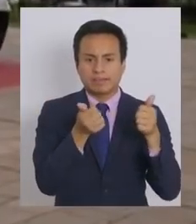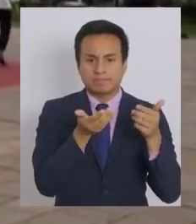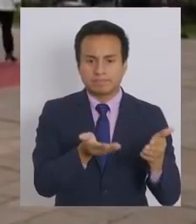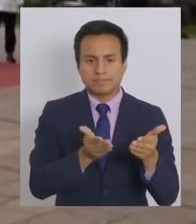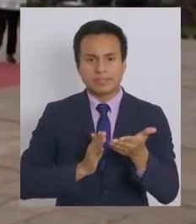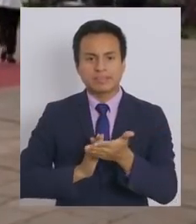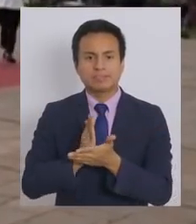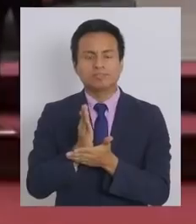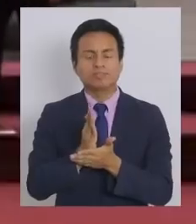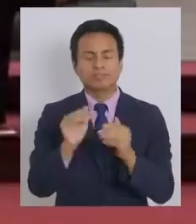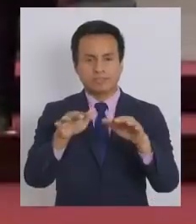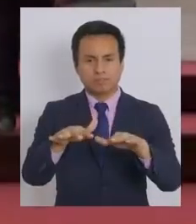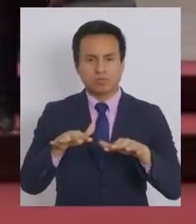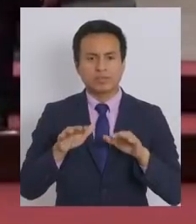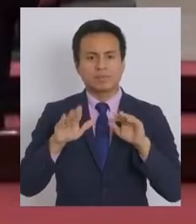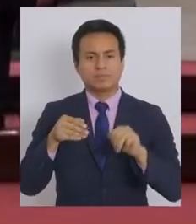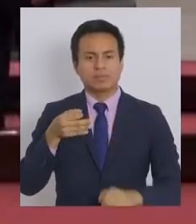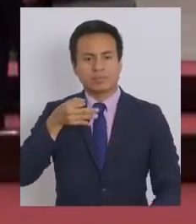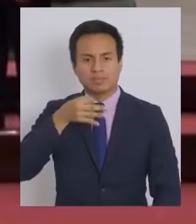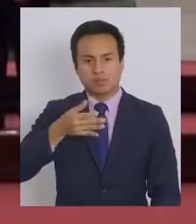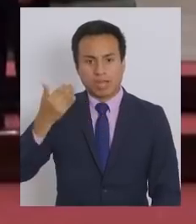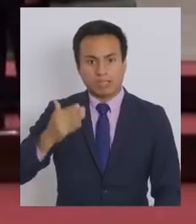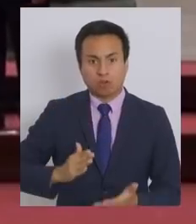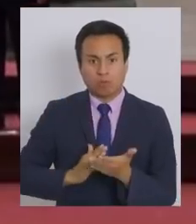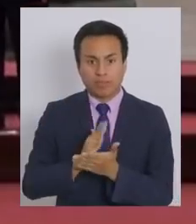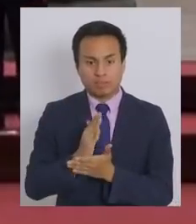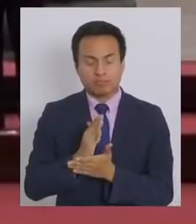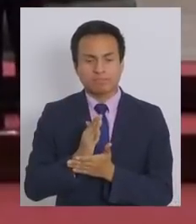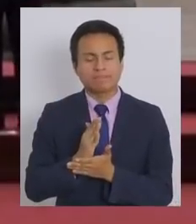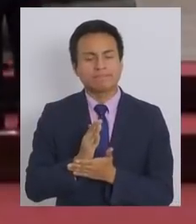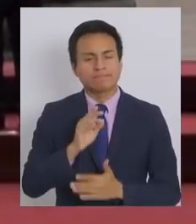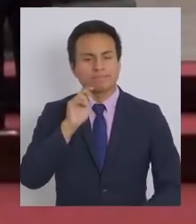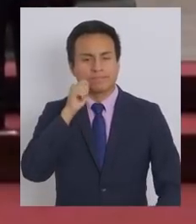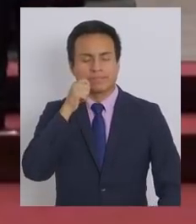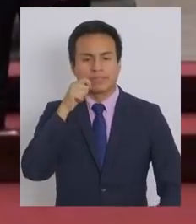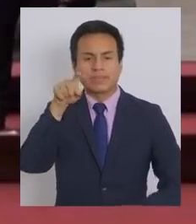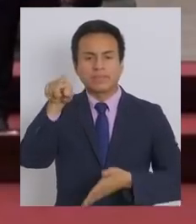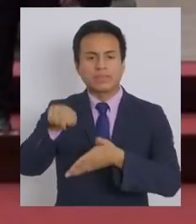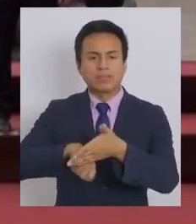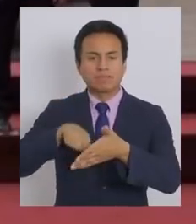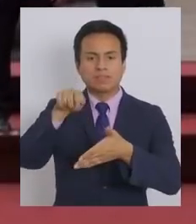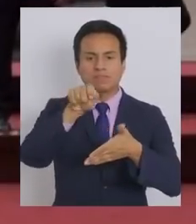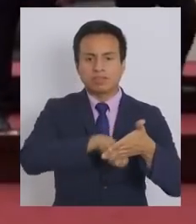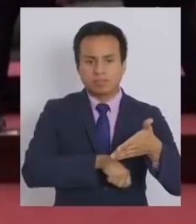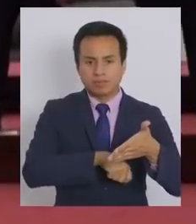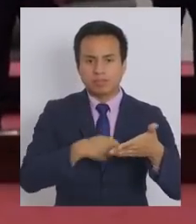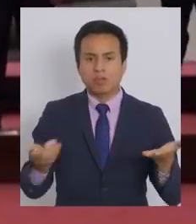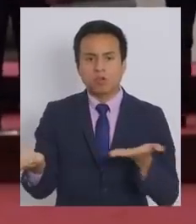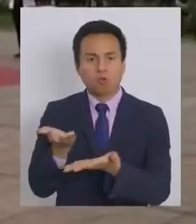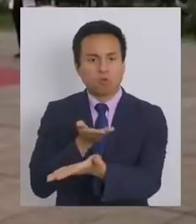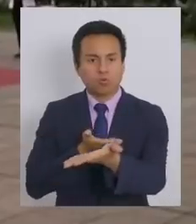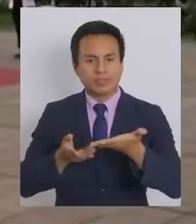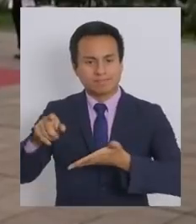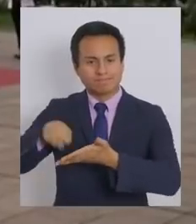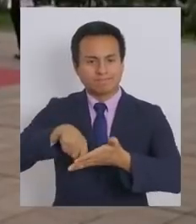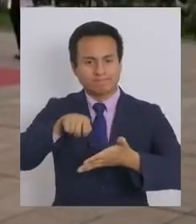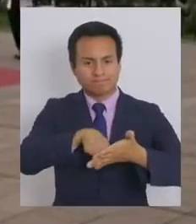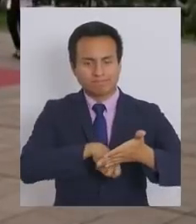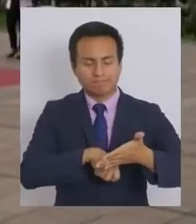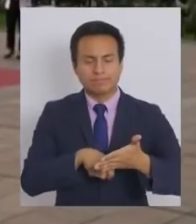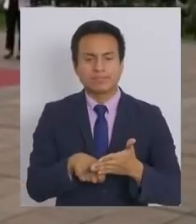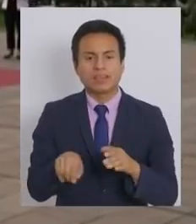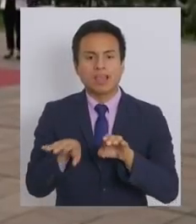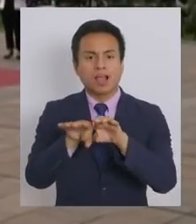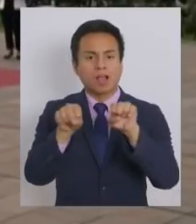inicio a esta ceremonia, que tal como indicábamos en el comienzo, tendrá firmas conjuntas de